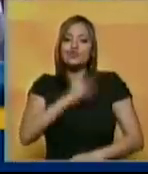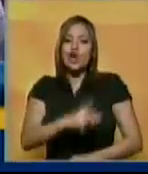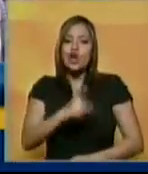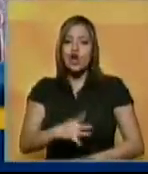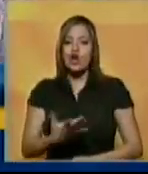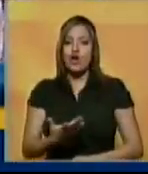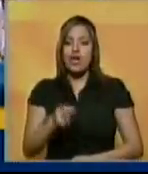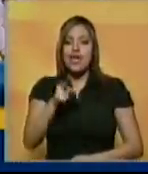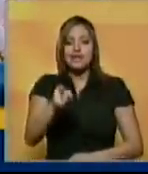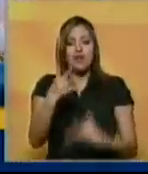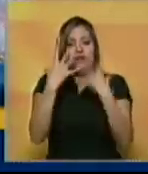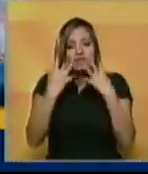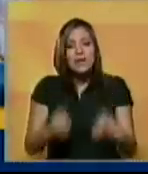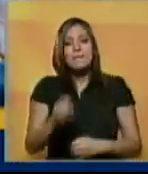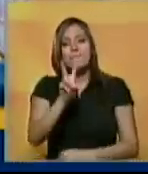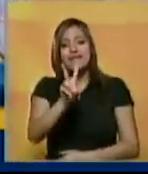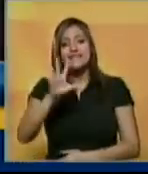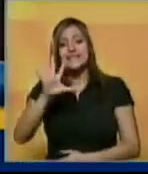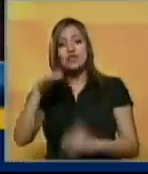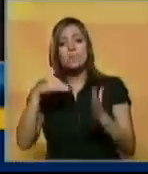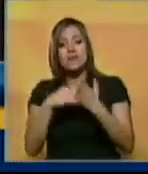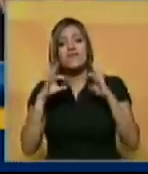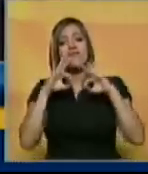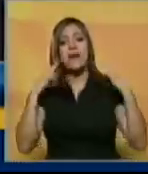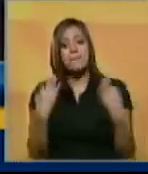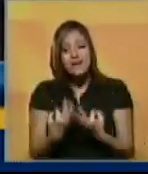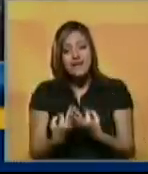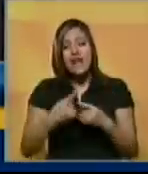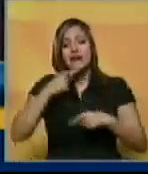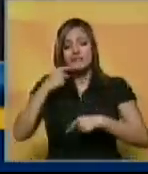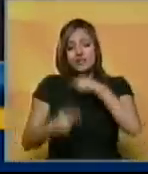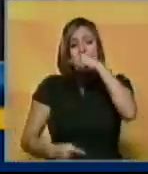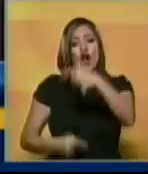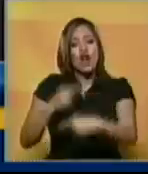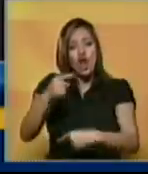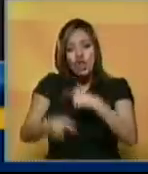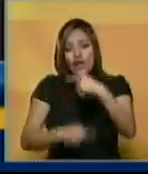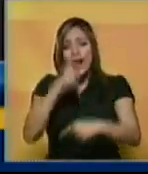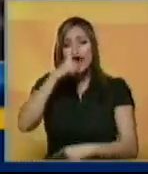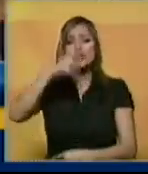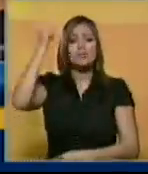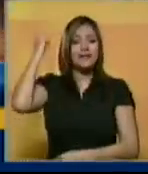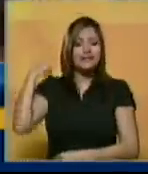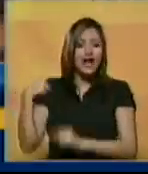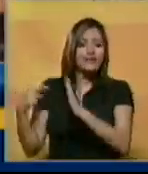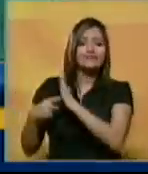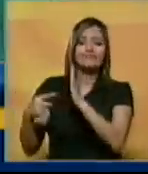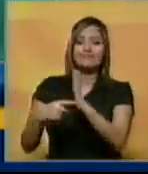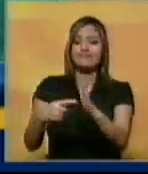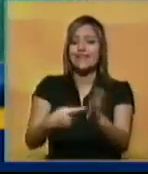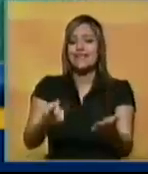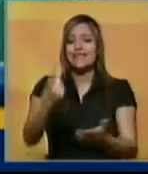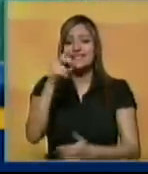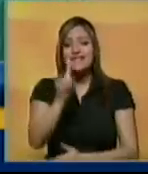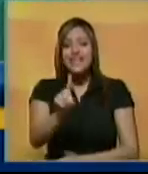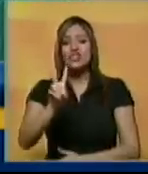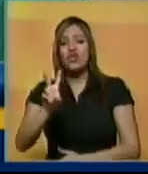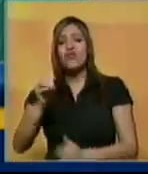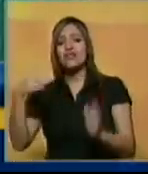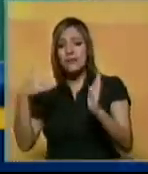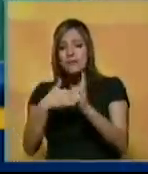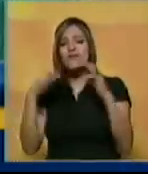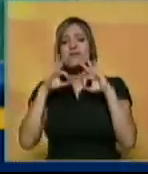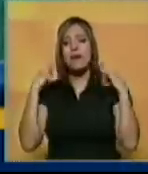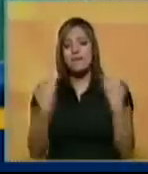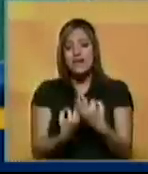lamentablemente este es el drama de 25.000 familias que están enlutadas del año pasado y más de 120.000 familias en